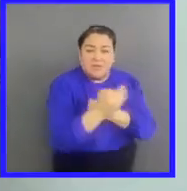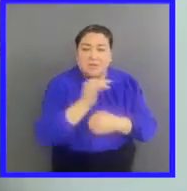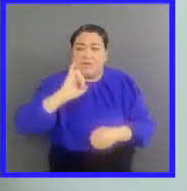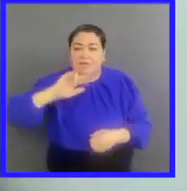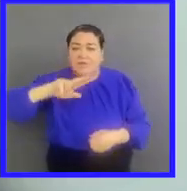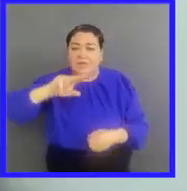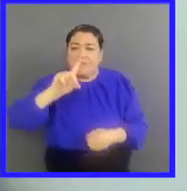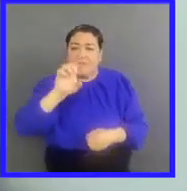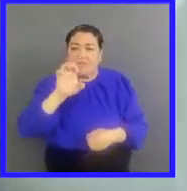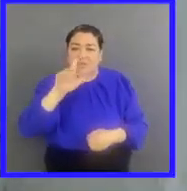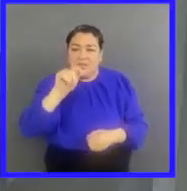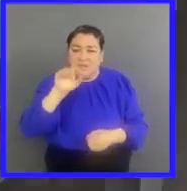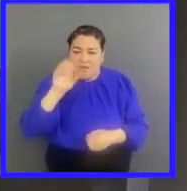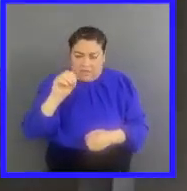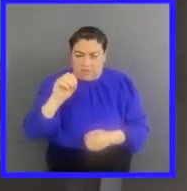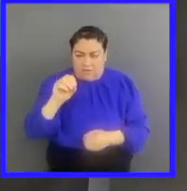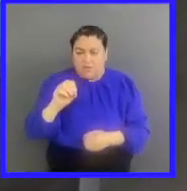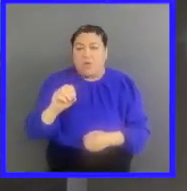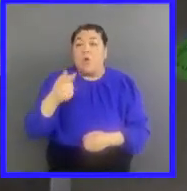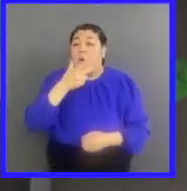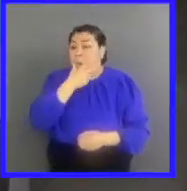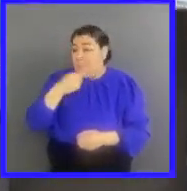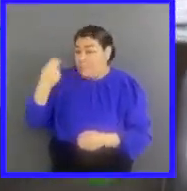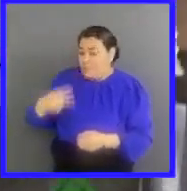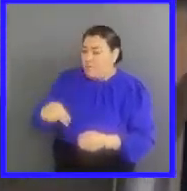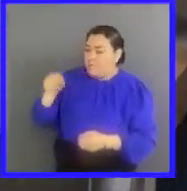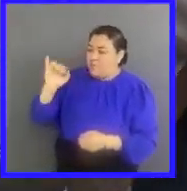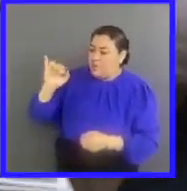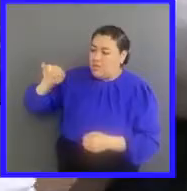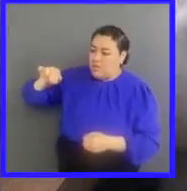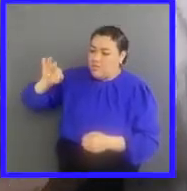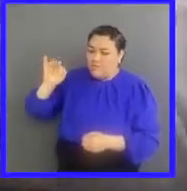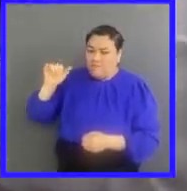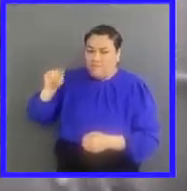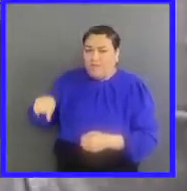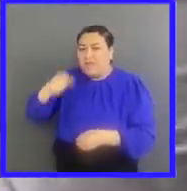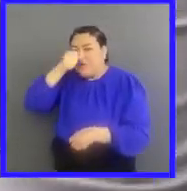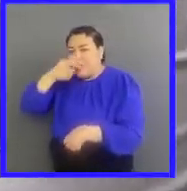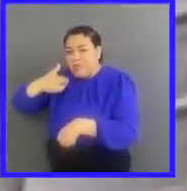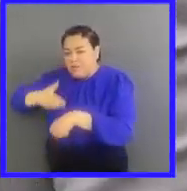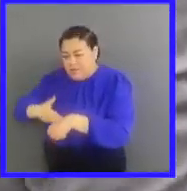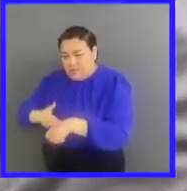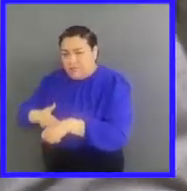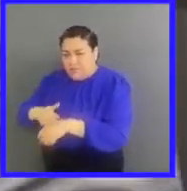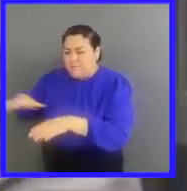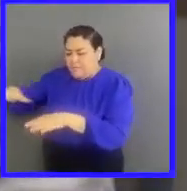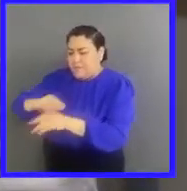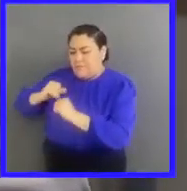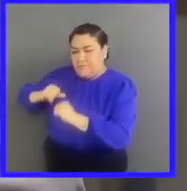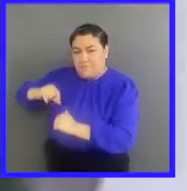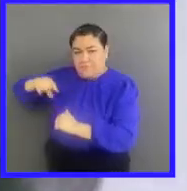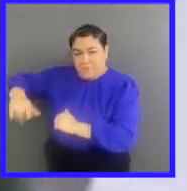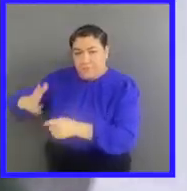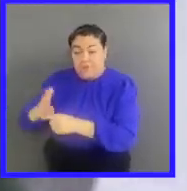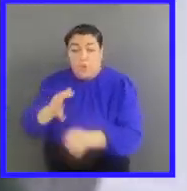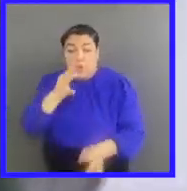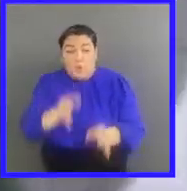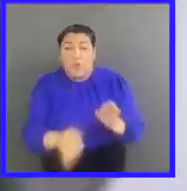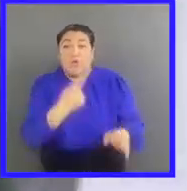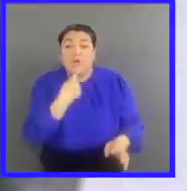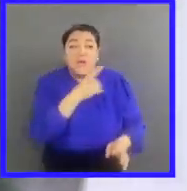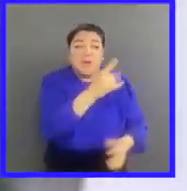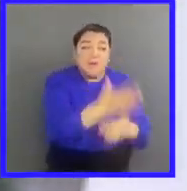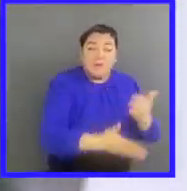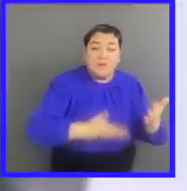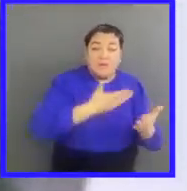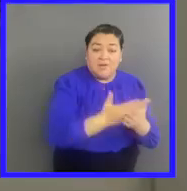Sergio Gustavo Infante López, secretario de Juzgado de Distrito, por su parte, calificó al juicio de amparo indirecto como un medio de